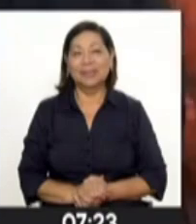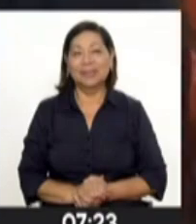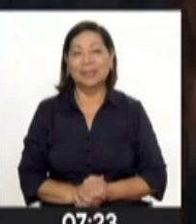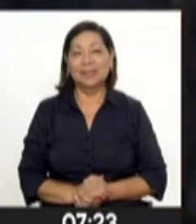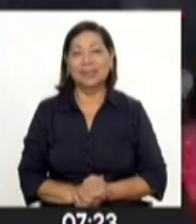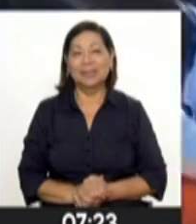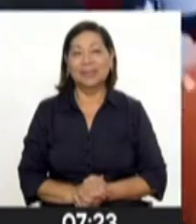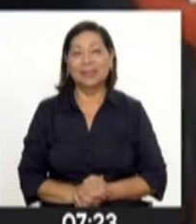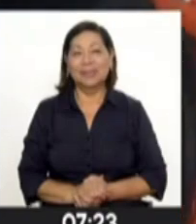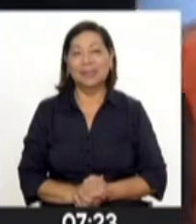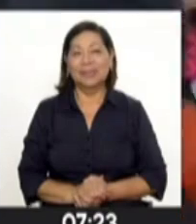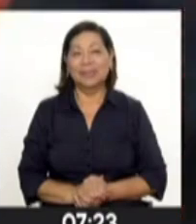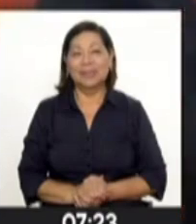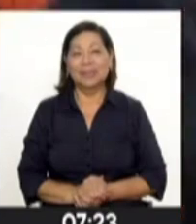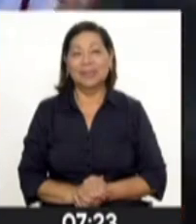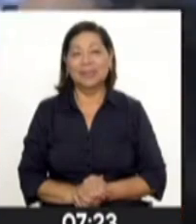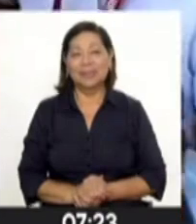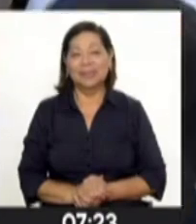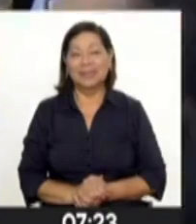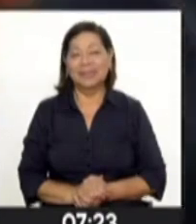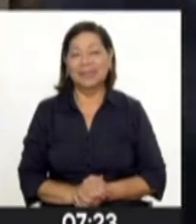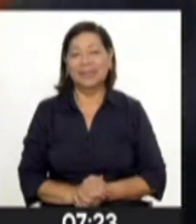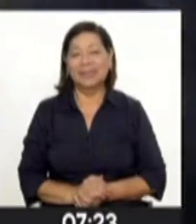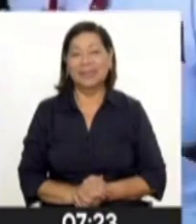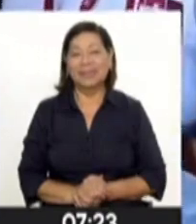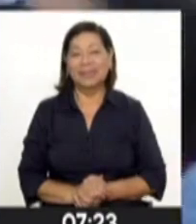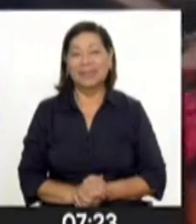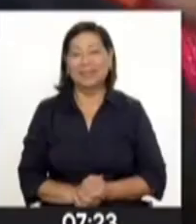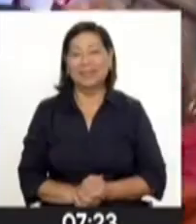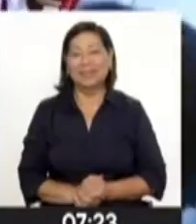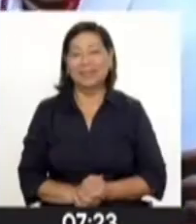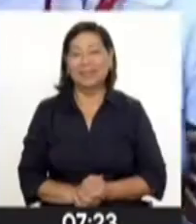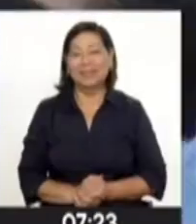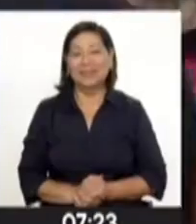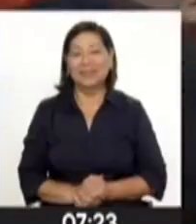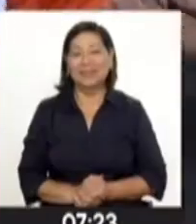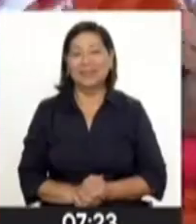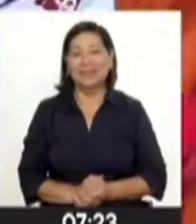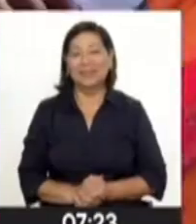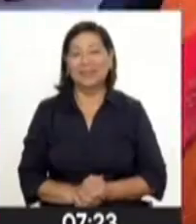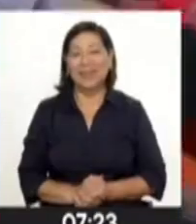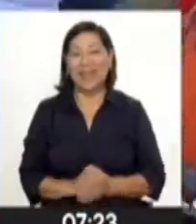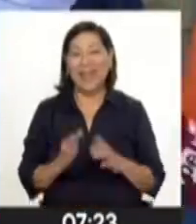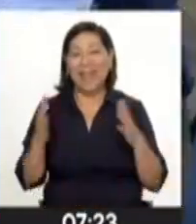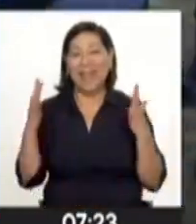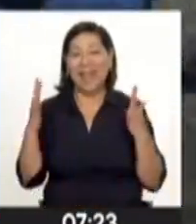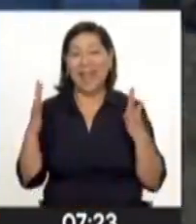Tres horas por IRTV y... ¡Ray! ¡Ray! ¡Ray! ¡Ray!